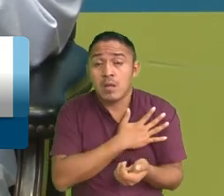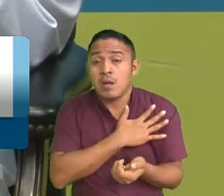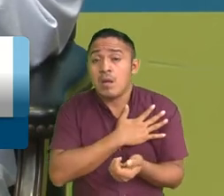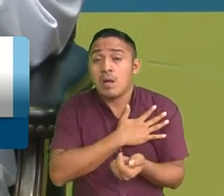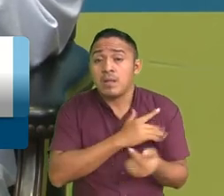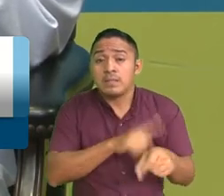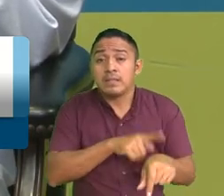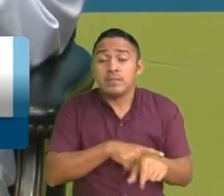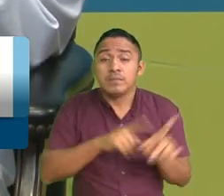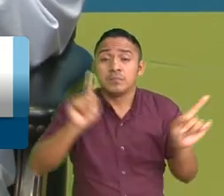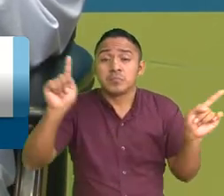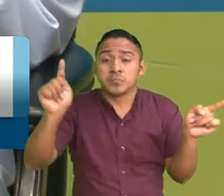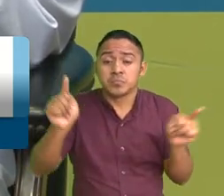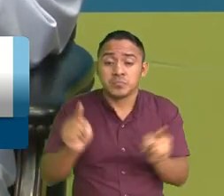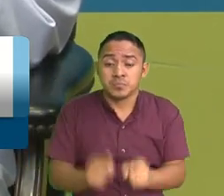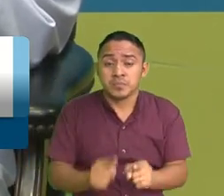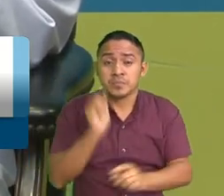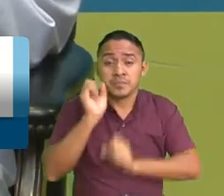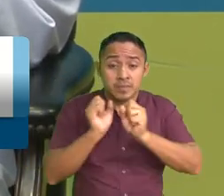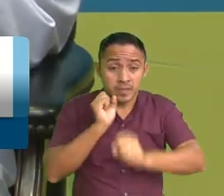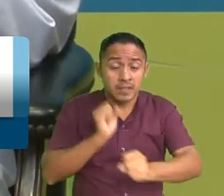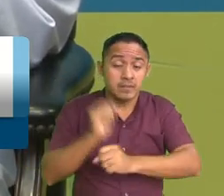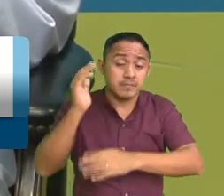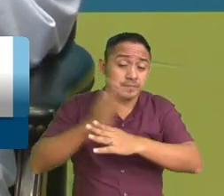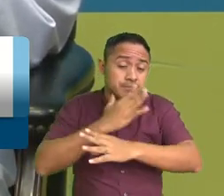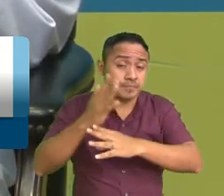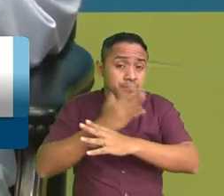ido disminuyendo con cada generación.